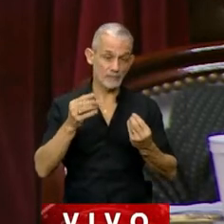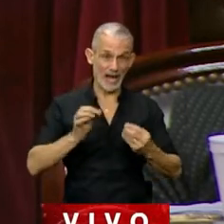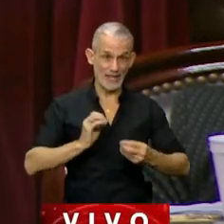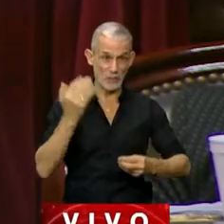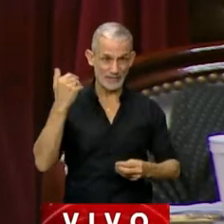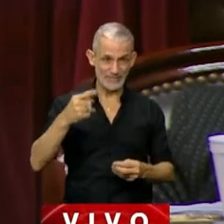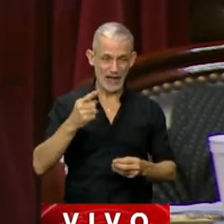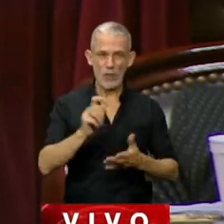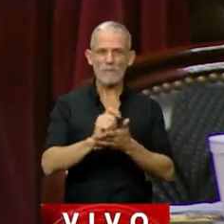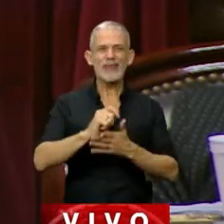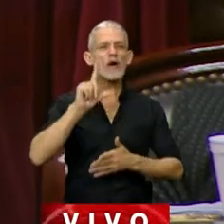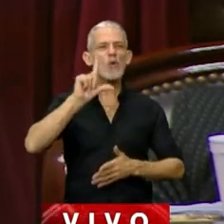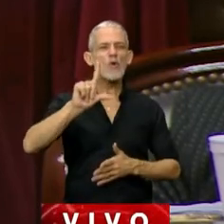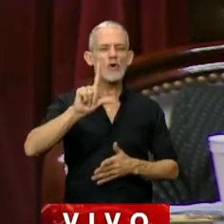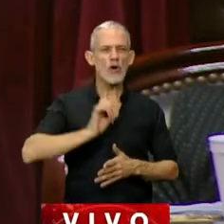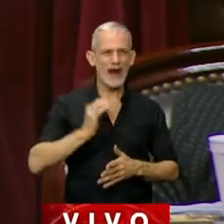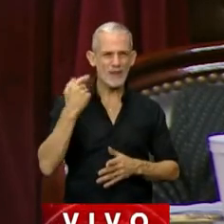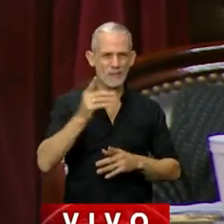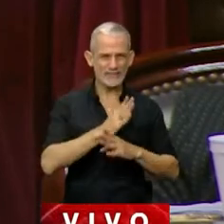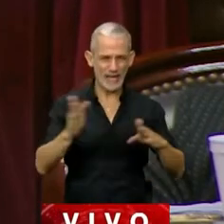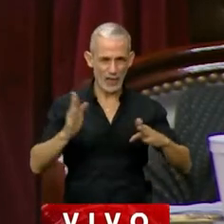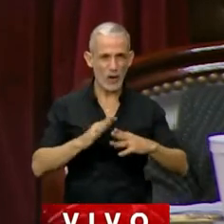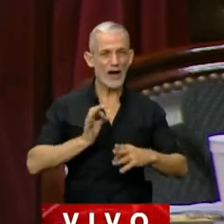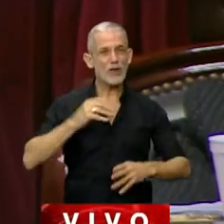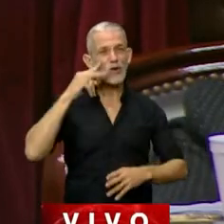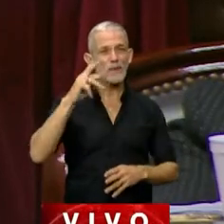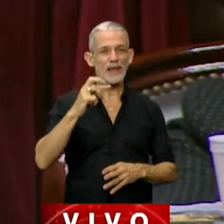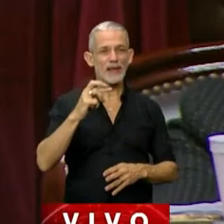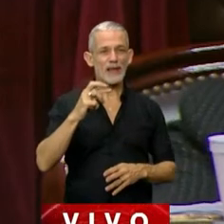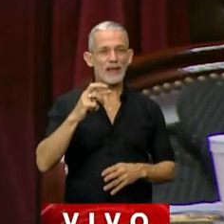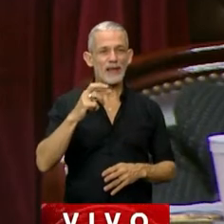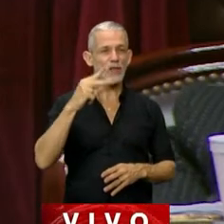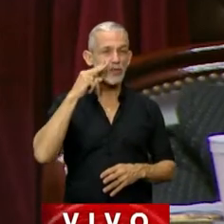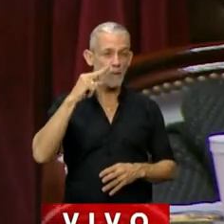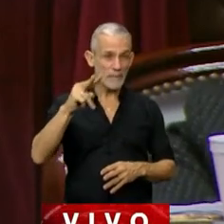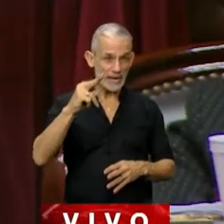del año pasado, la del mes de julio del 2019, de